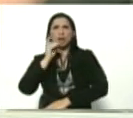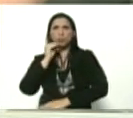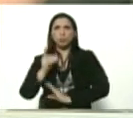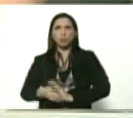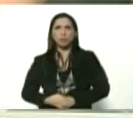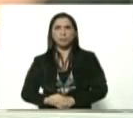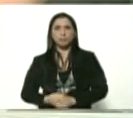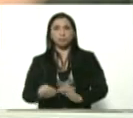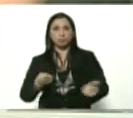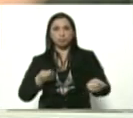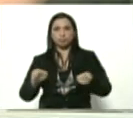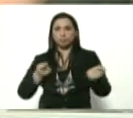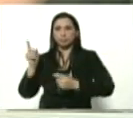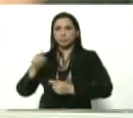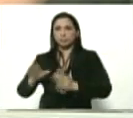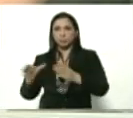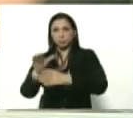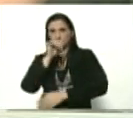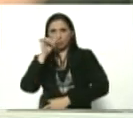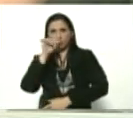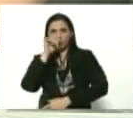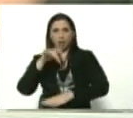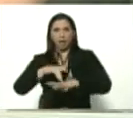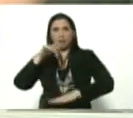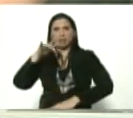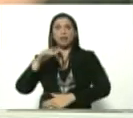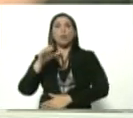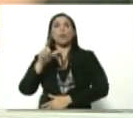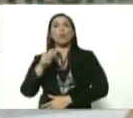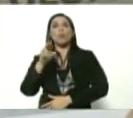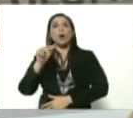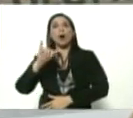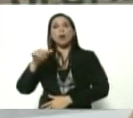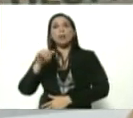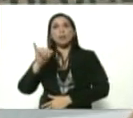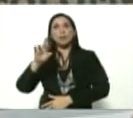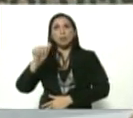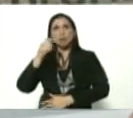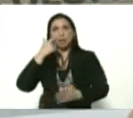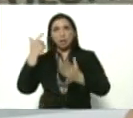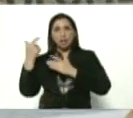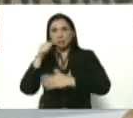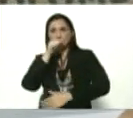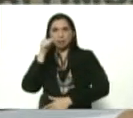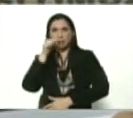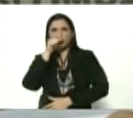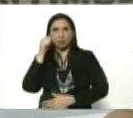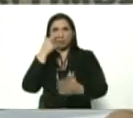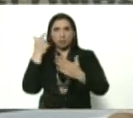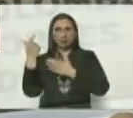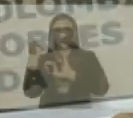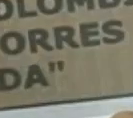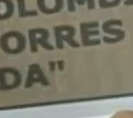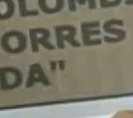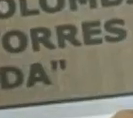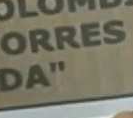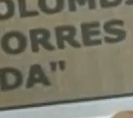y coordinados por el narcotráfico de la Alta Guajira. Este es el narcotráfico, narcotraficante